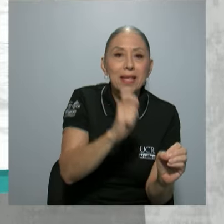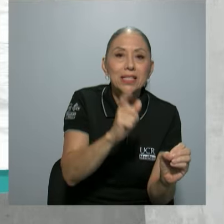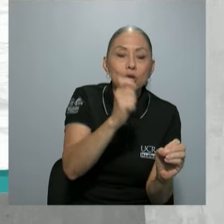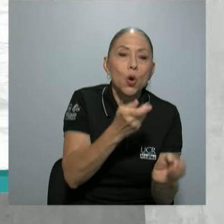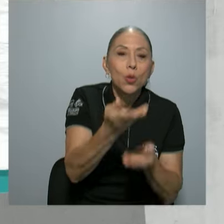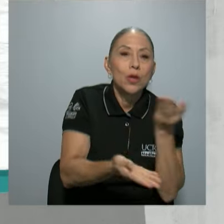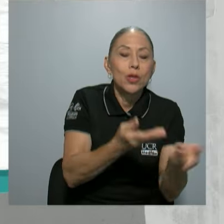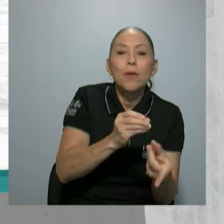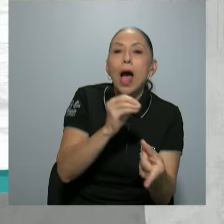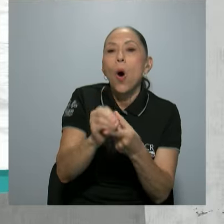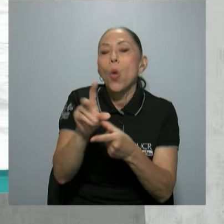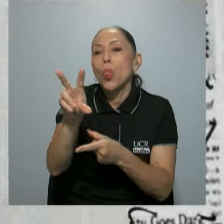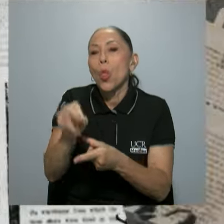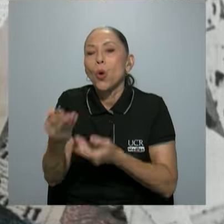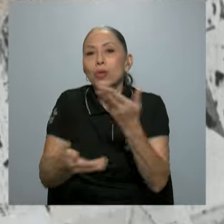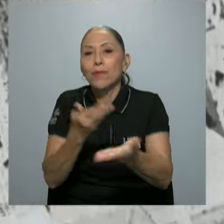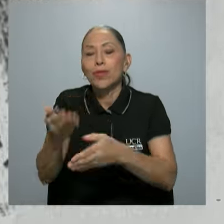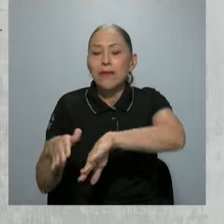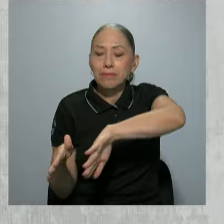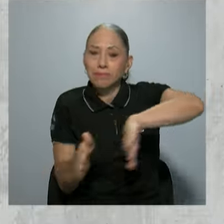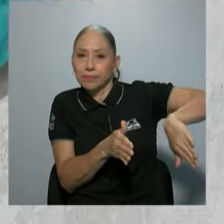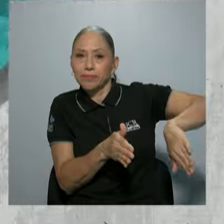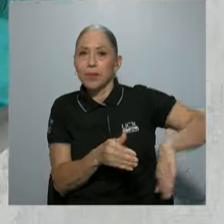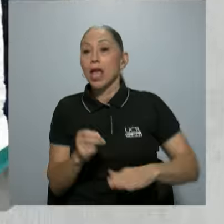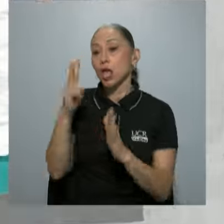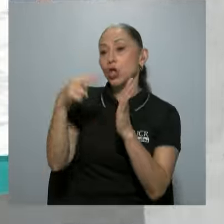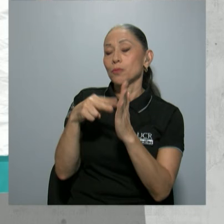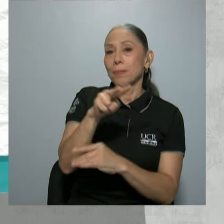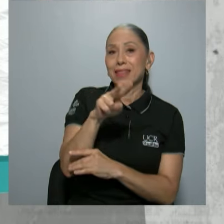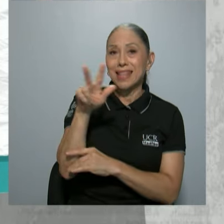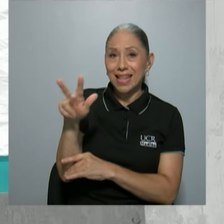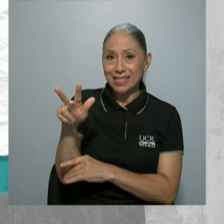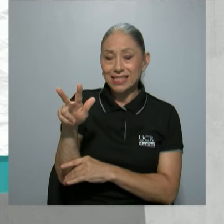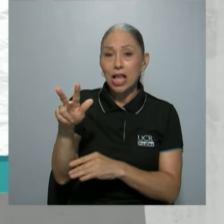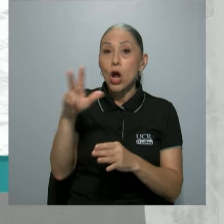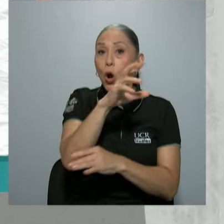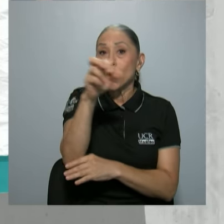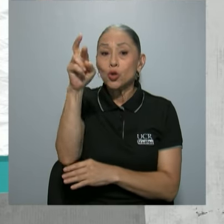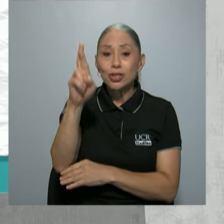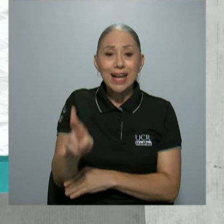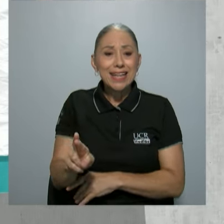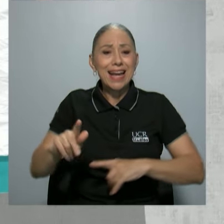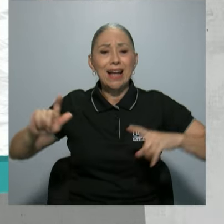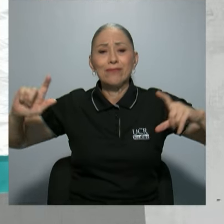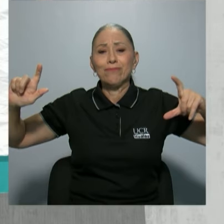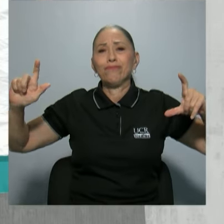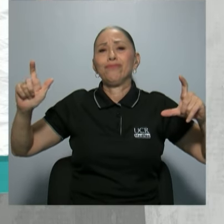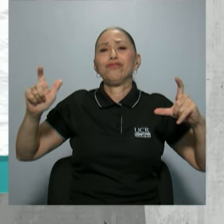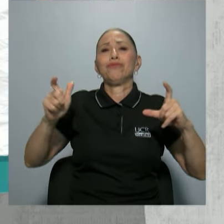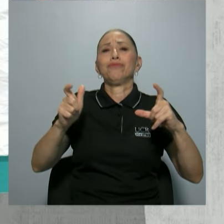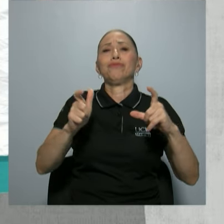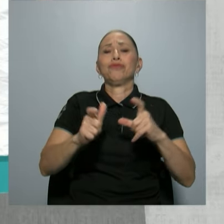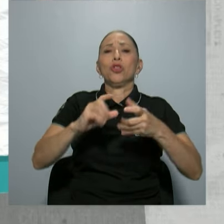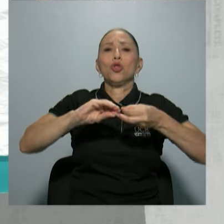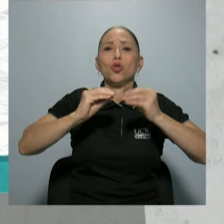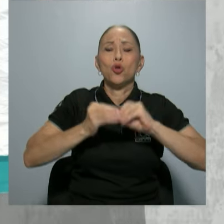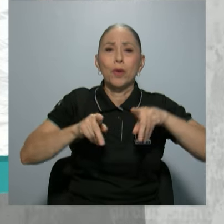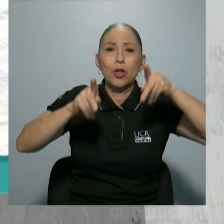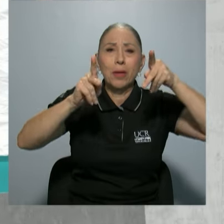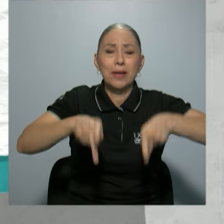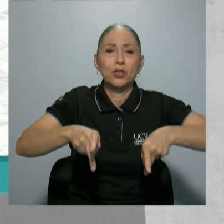segunda. En el 2023, Costa Rica logró reducir significativamente el número de homicidios